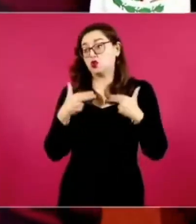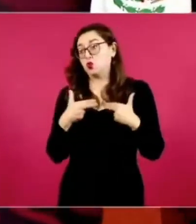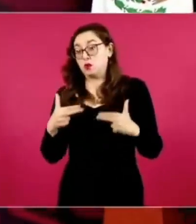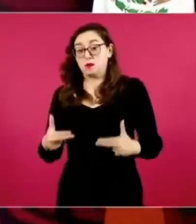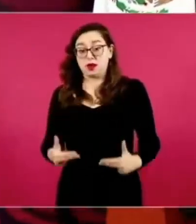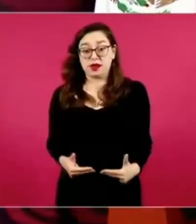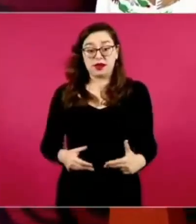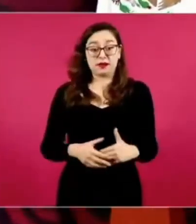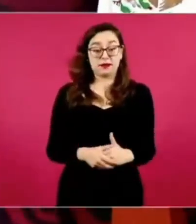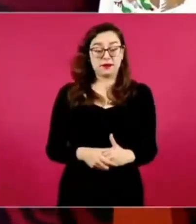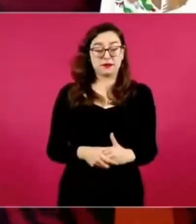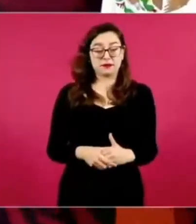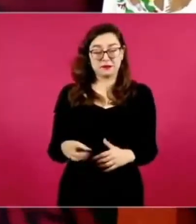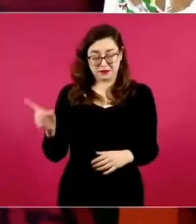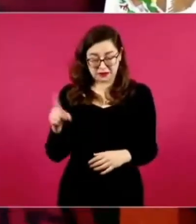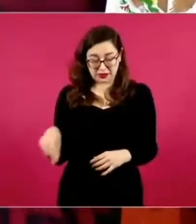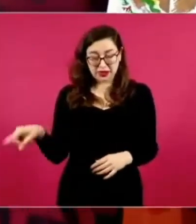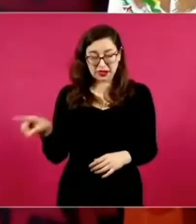no creían